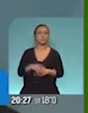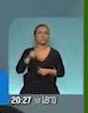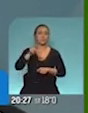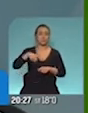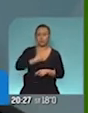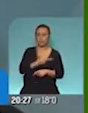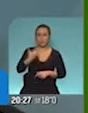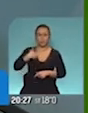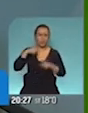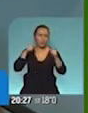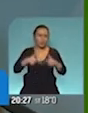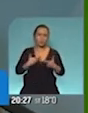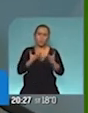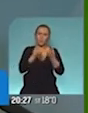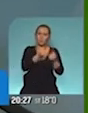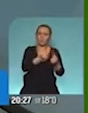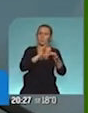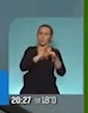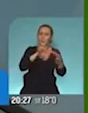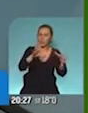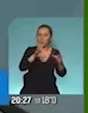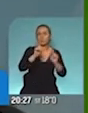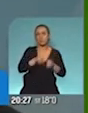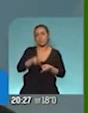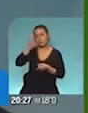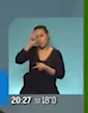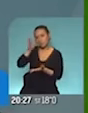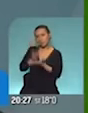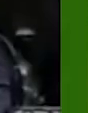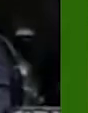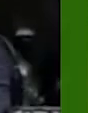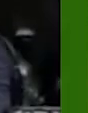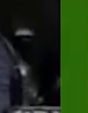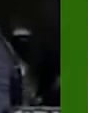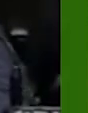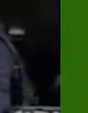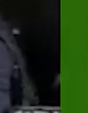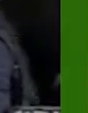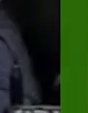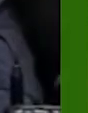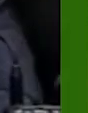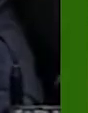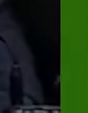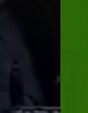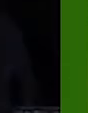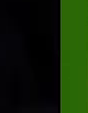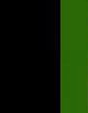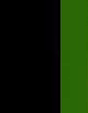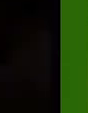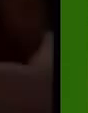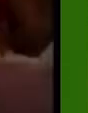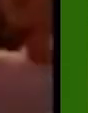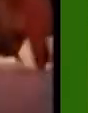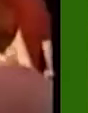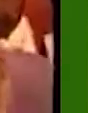persona referenta salga a asegurar esto, y nos parece sumamente grave en vínculo con la vida democrática del país, que